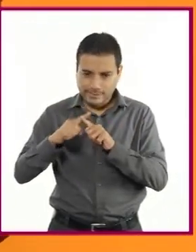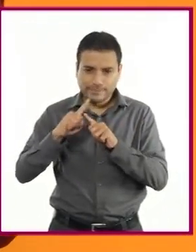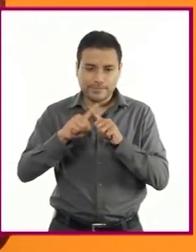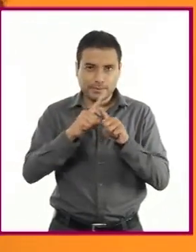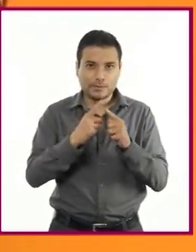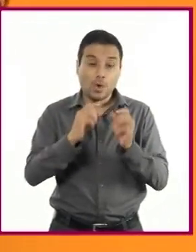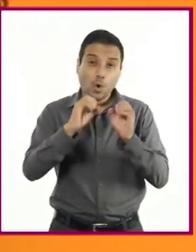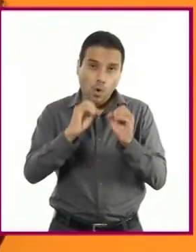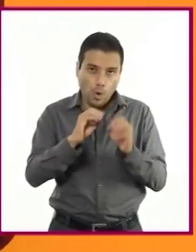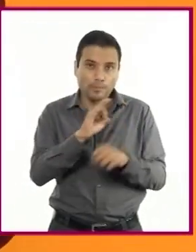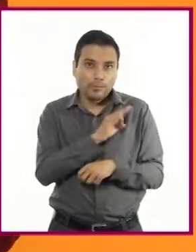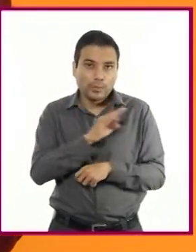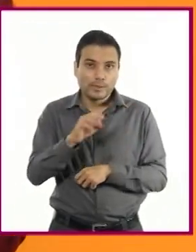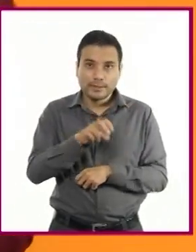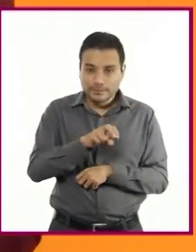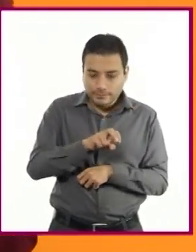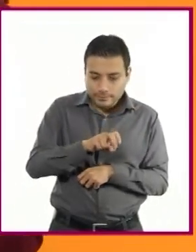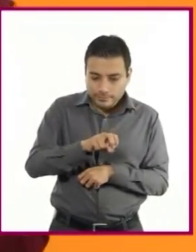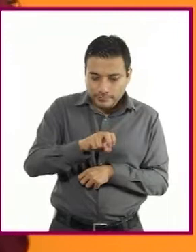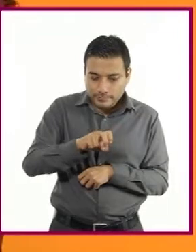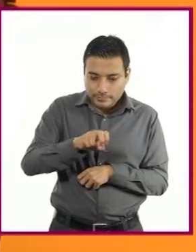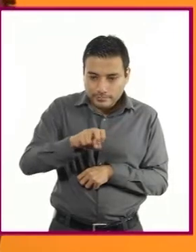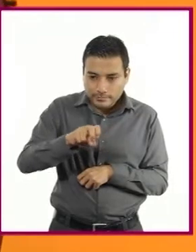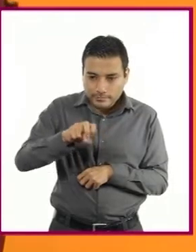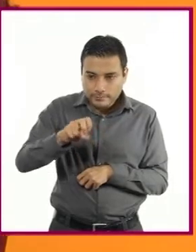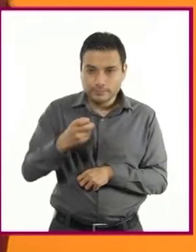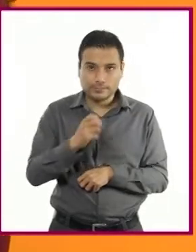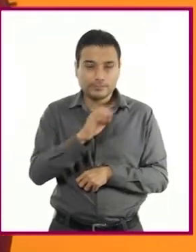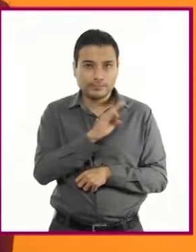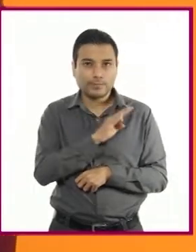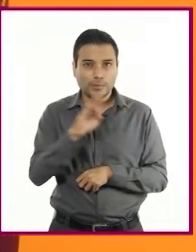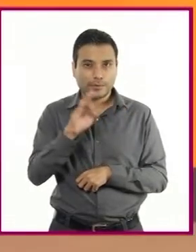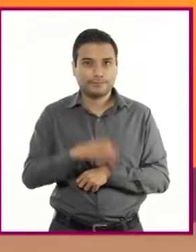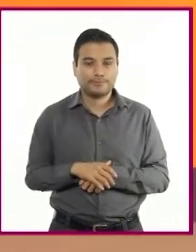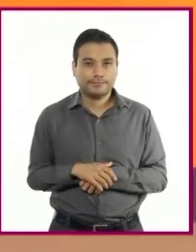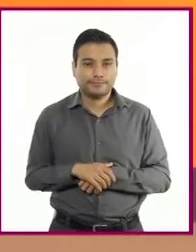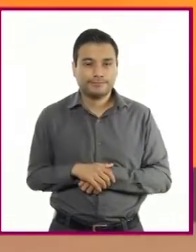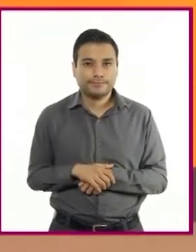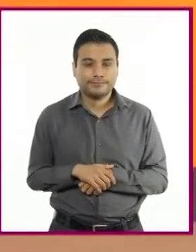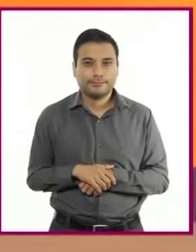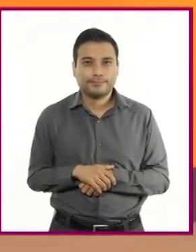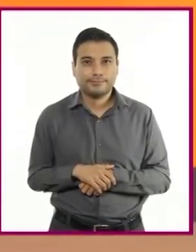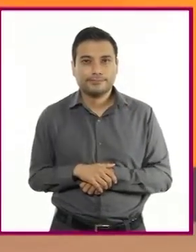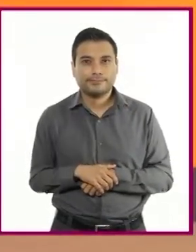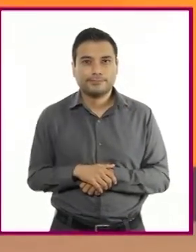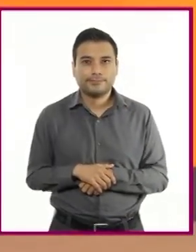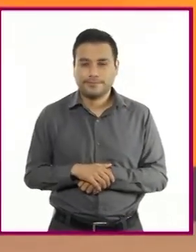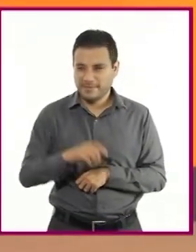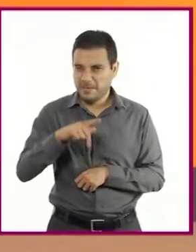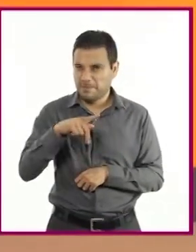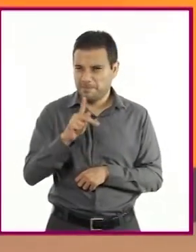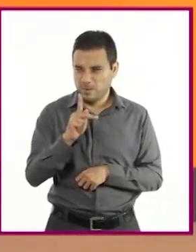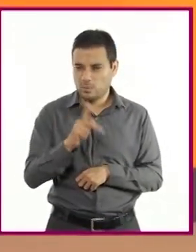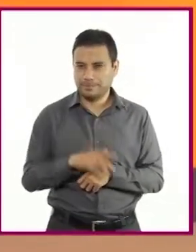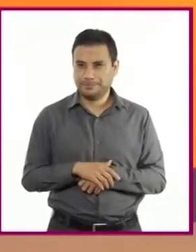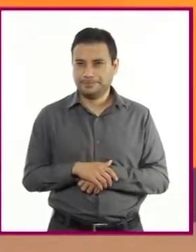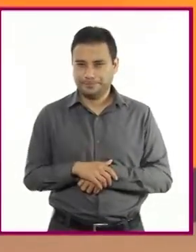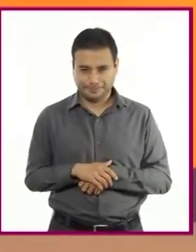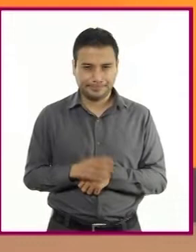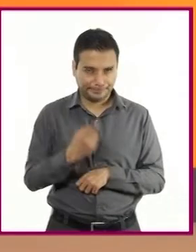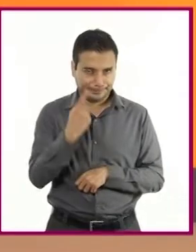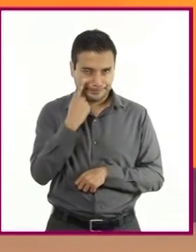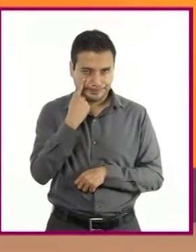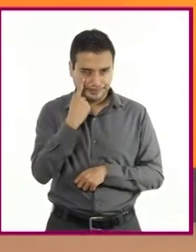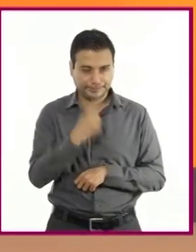desplazan de un lugar a otro, gracias a su sistema de locomoción. Pero, ¿qué le parece, profesor